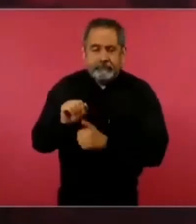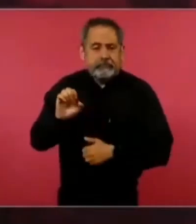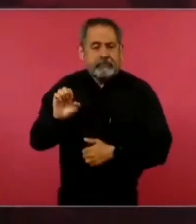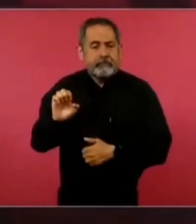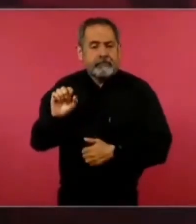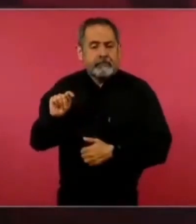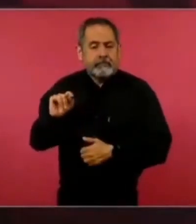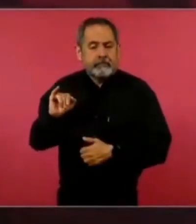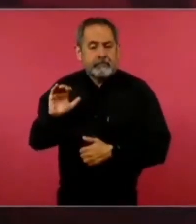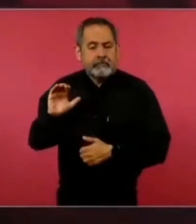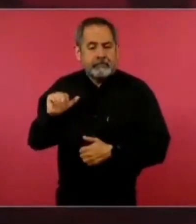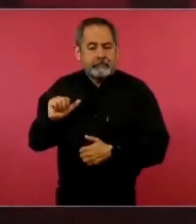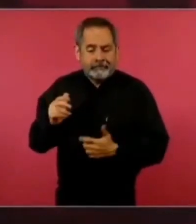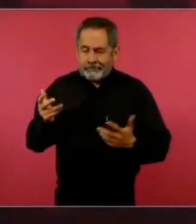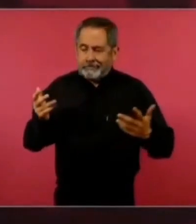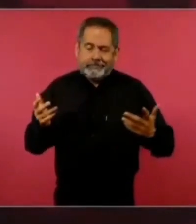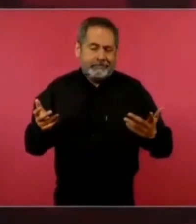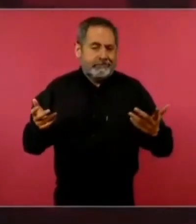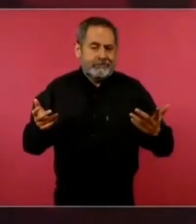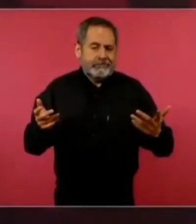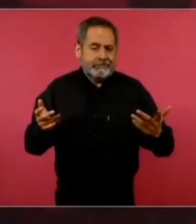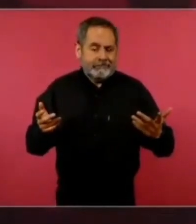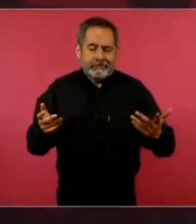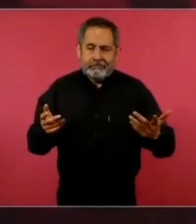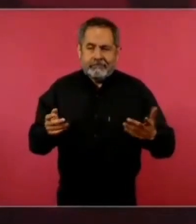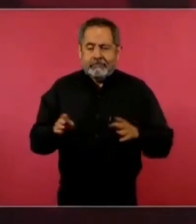No se puede estar